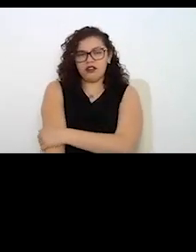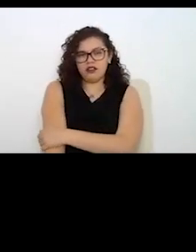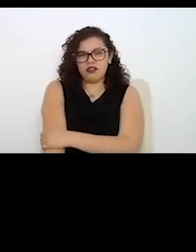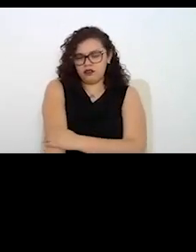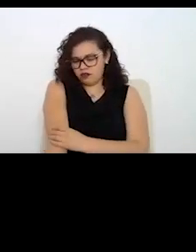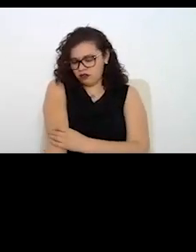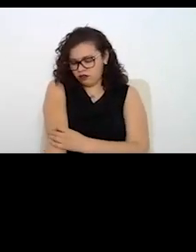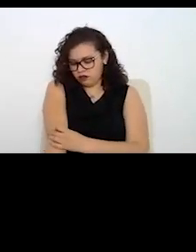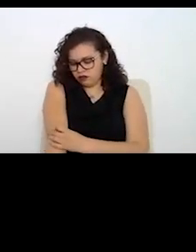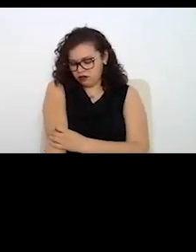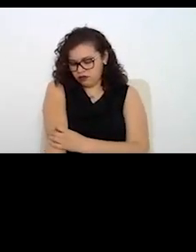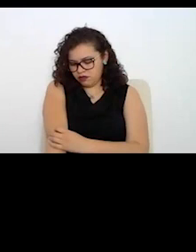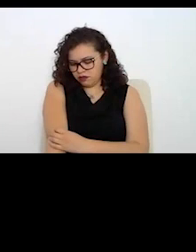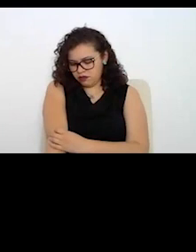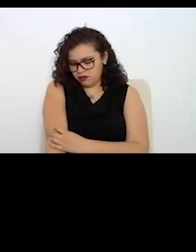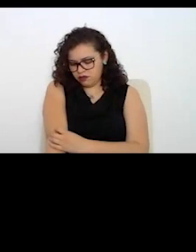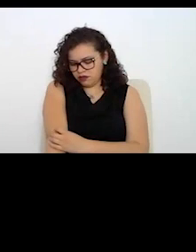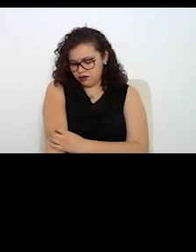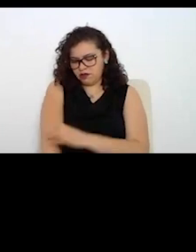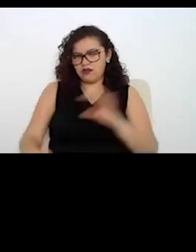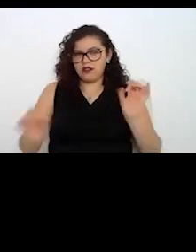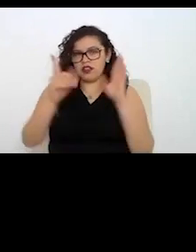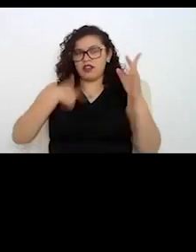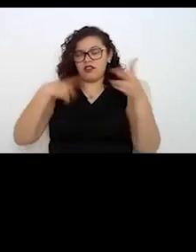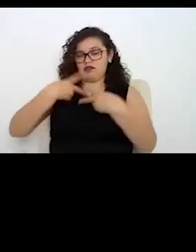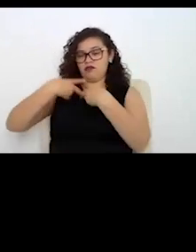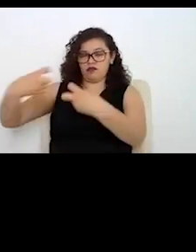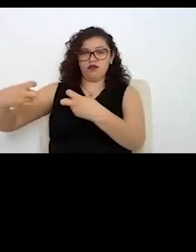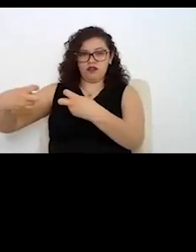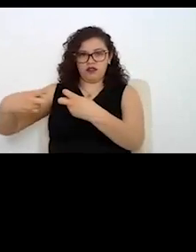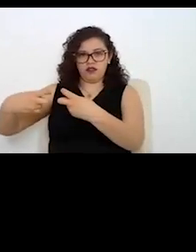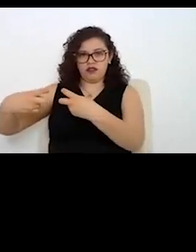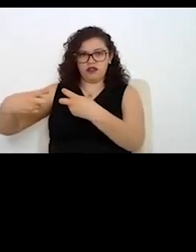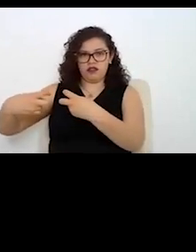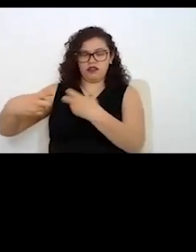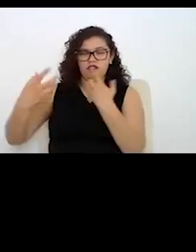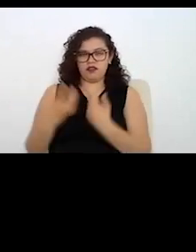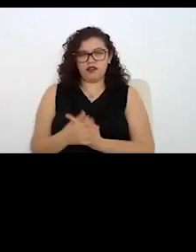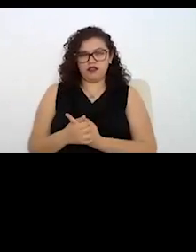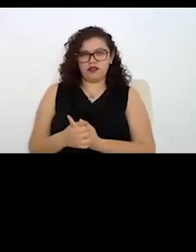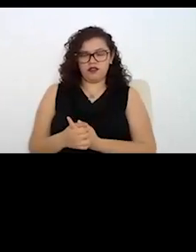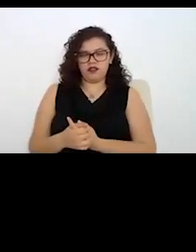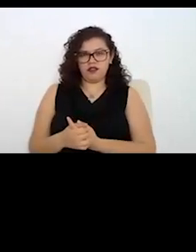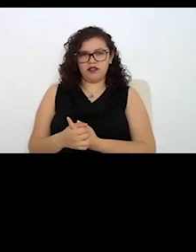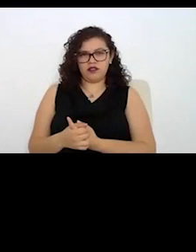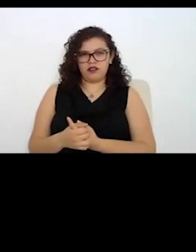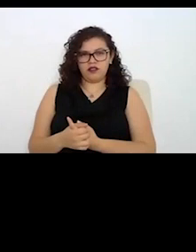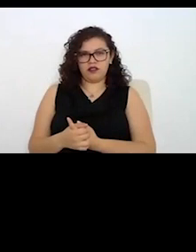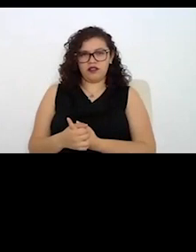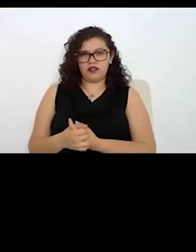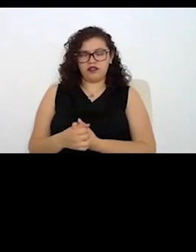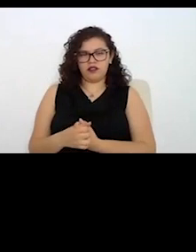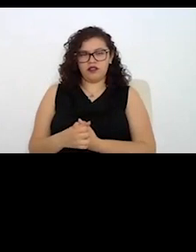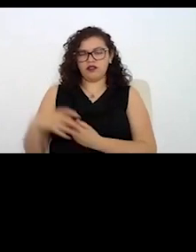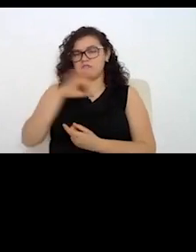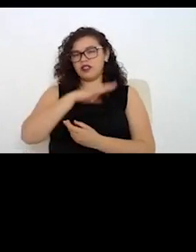en dado caso y soy víctima de un asalto, en determinado caso podría llegar a ser un espacio